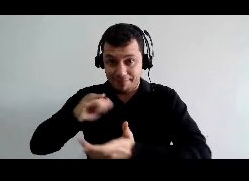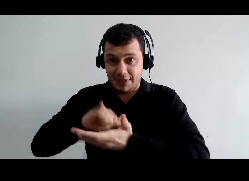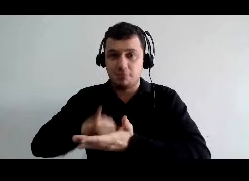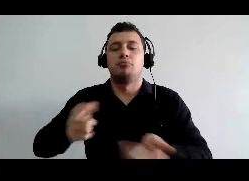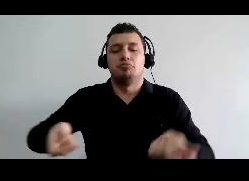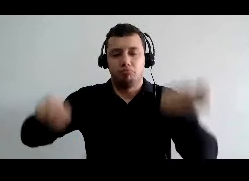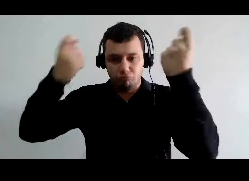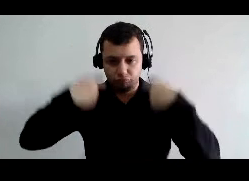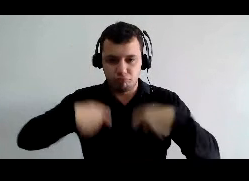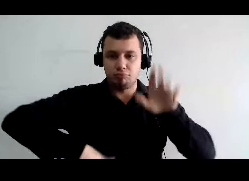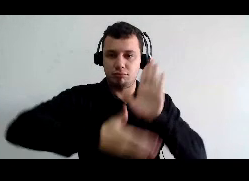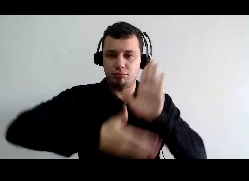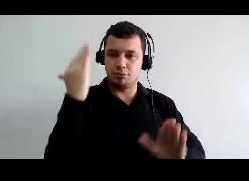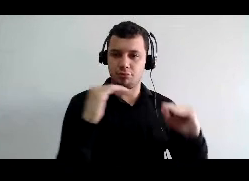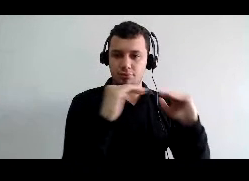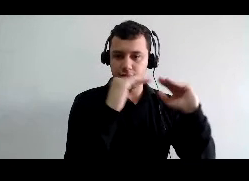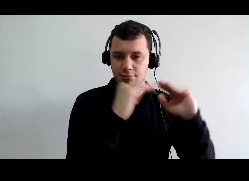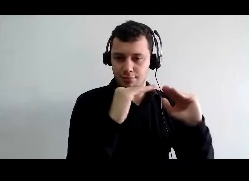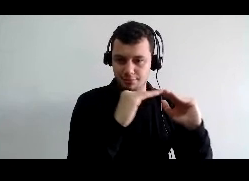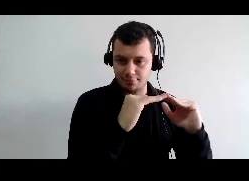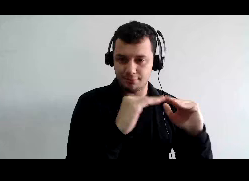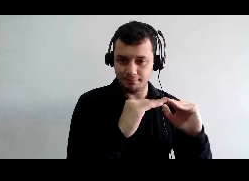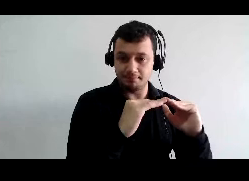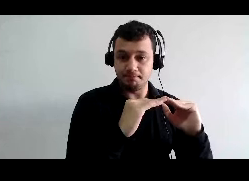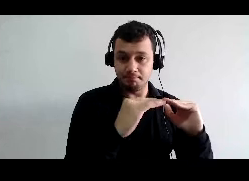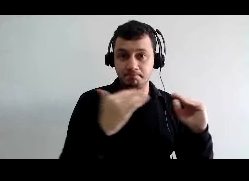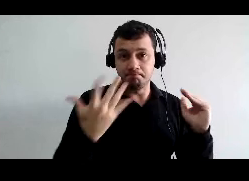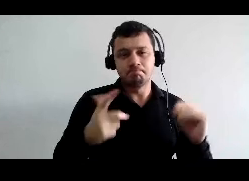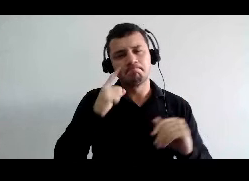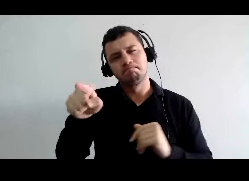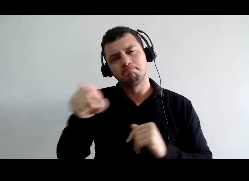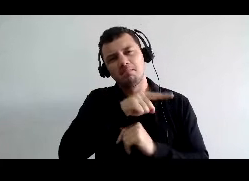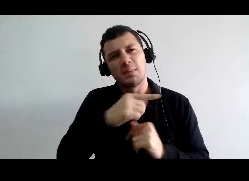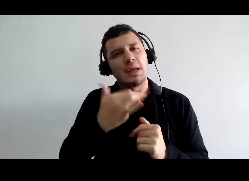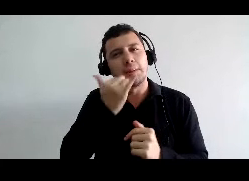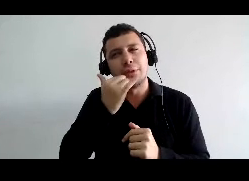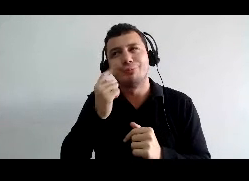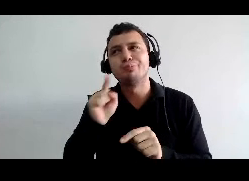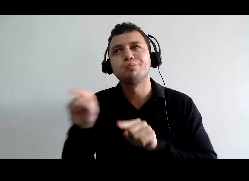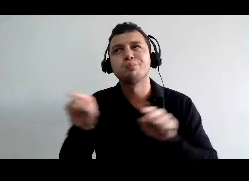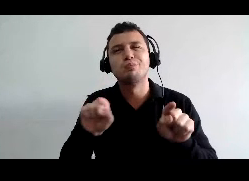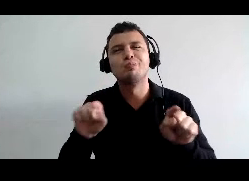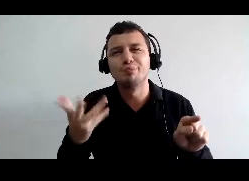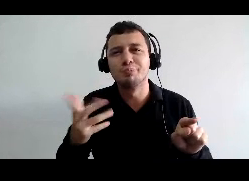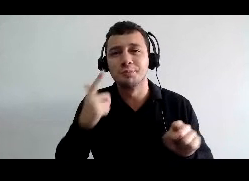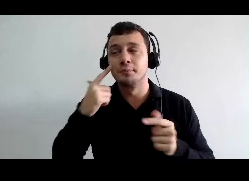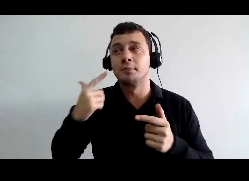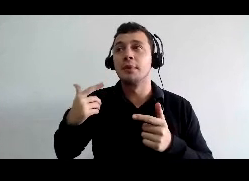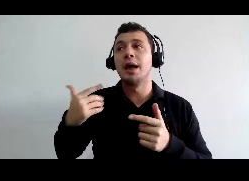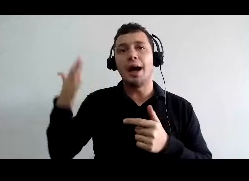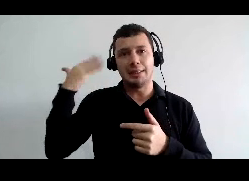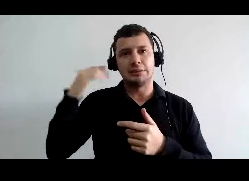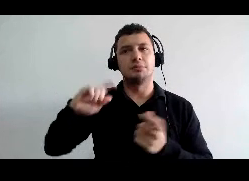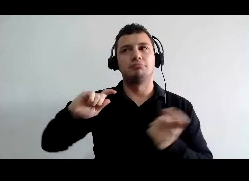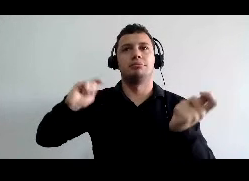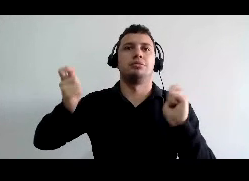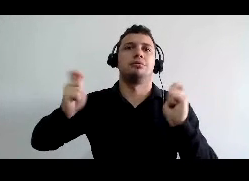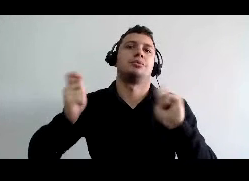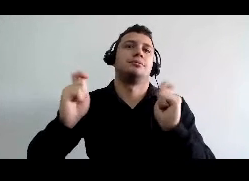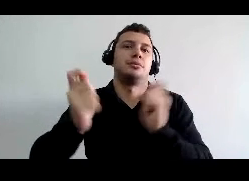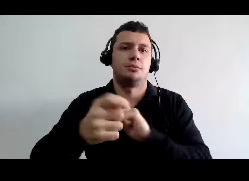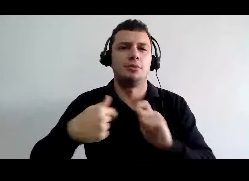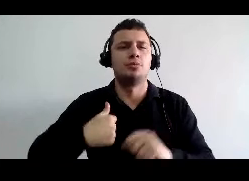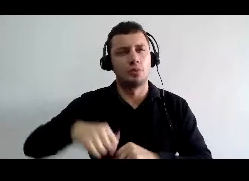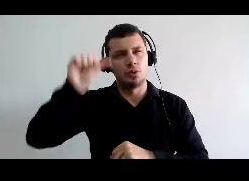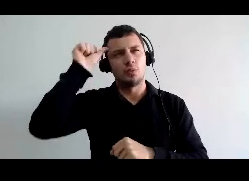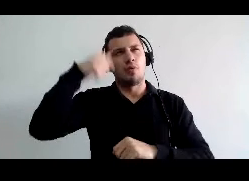pasado? Recuerden que esto ha venido cambiando mucho. Antes, yo recuerdo cuando yo hice internado